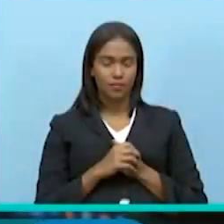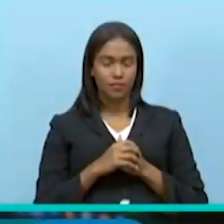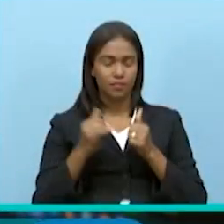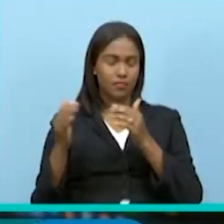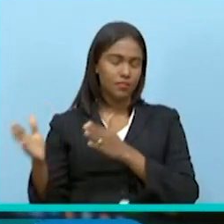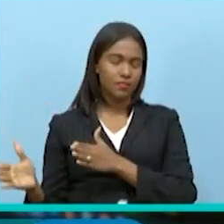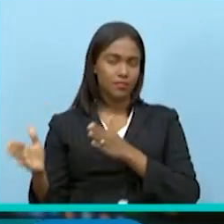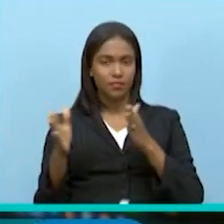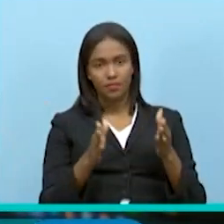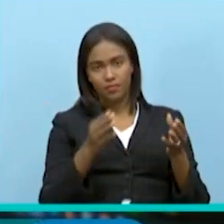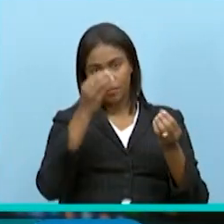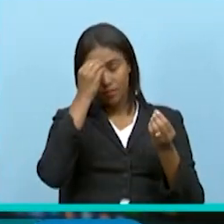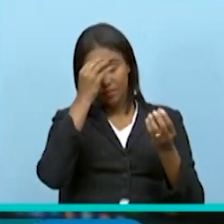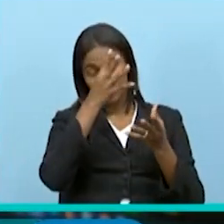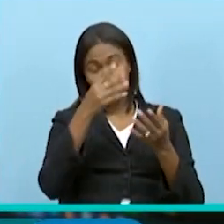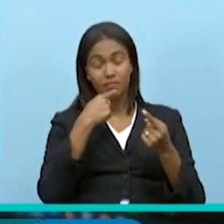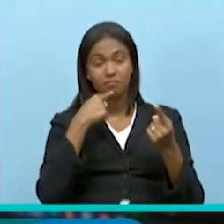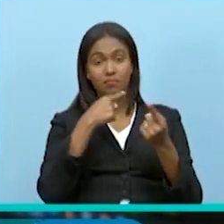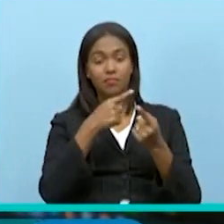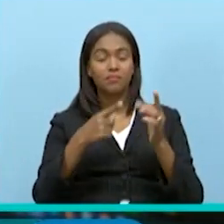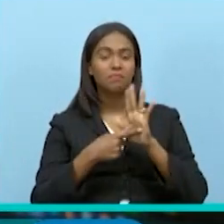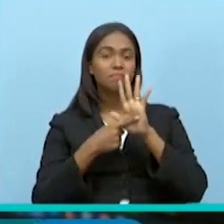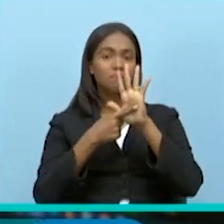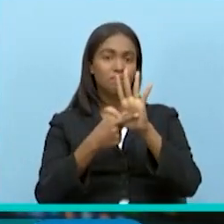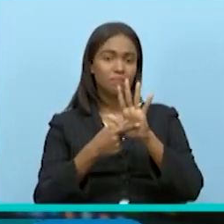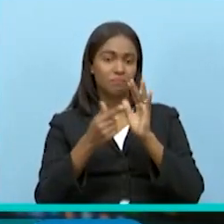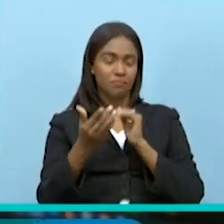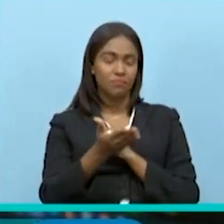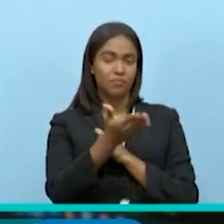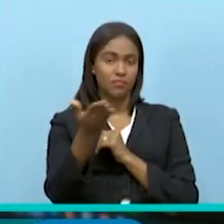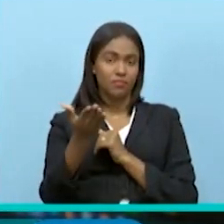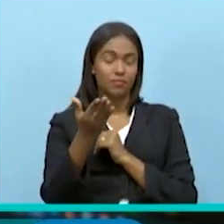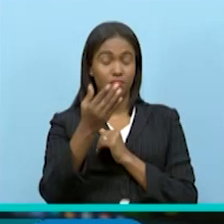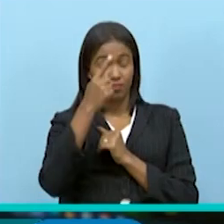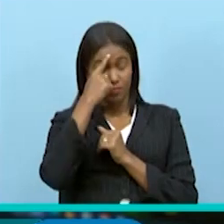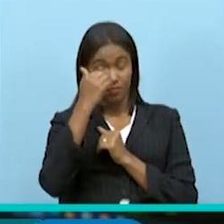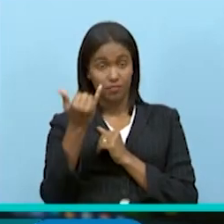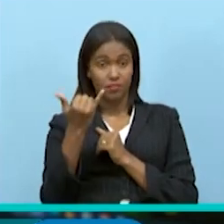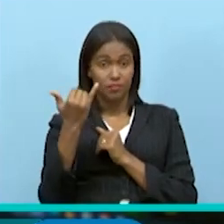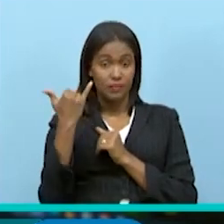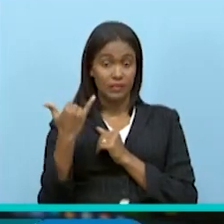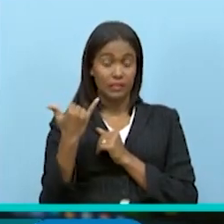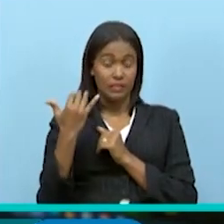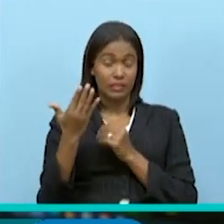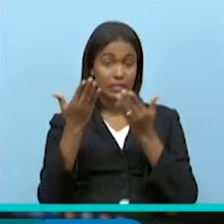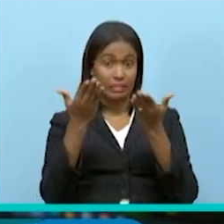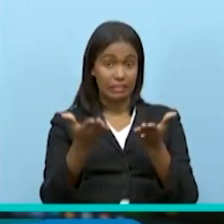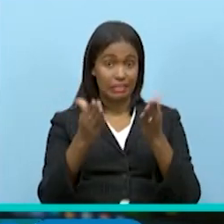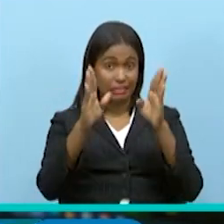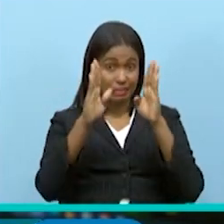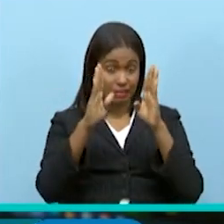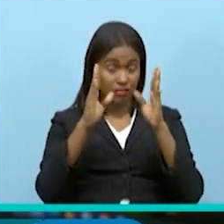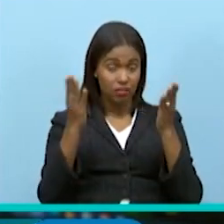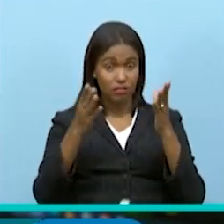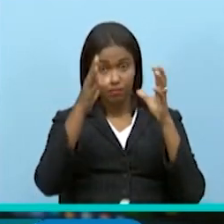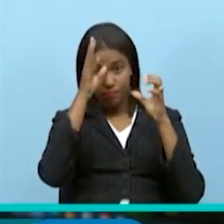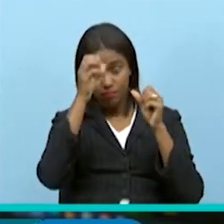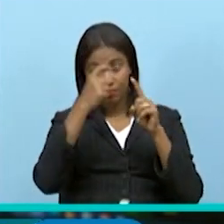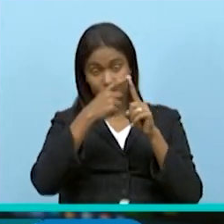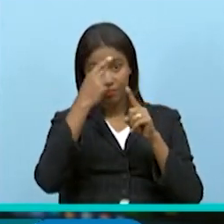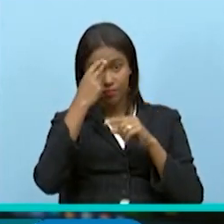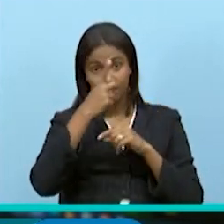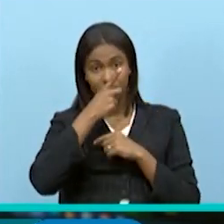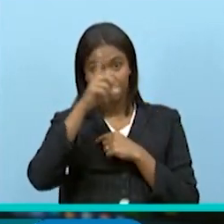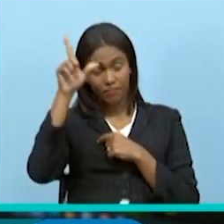Vamos a otra noticia, compartirles a ustedes a propósito de que están pues ahí muy al pendiente. El presidente de la República, Luis